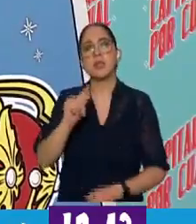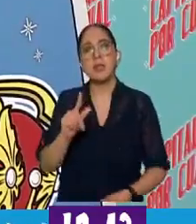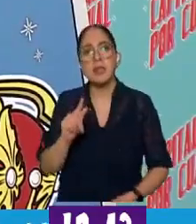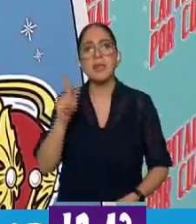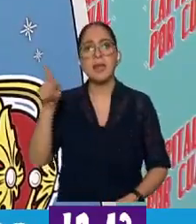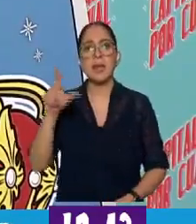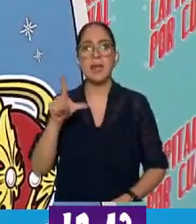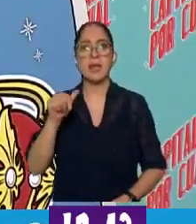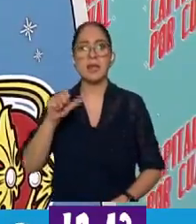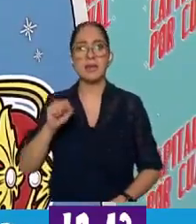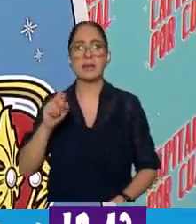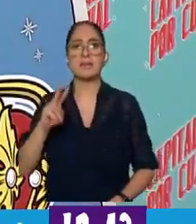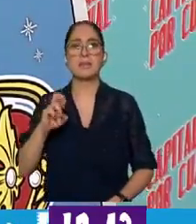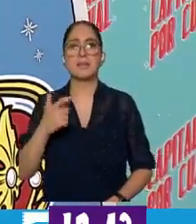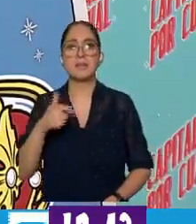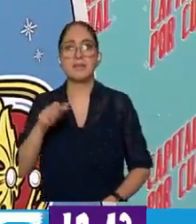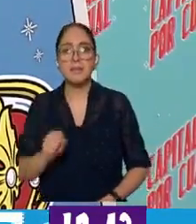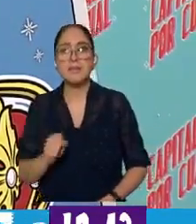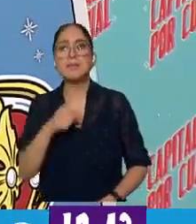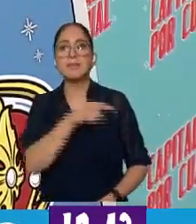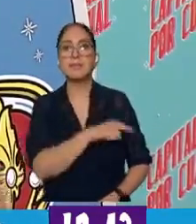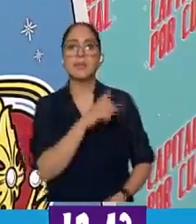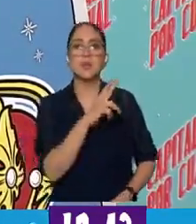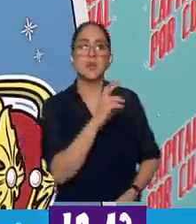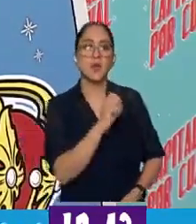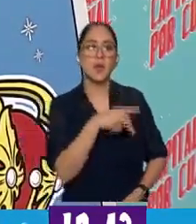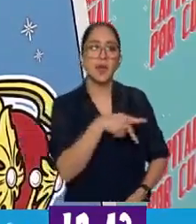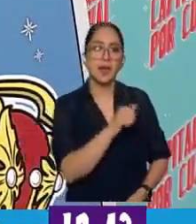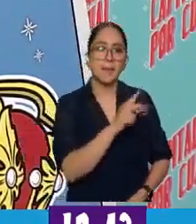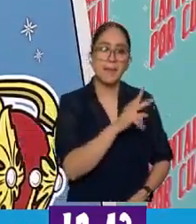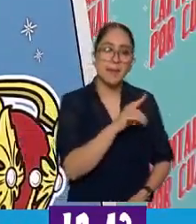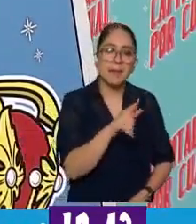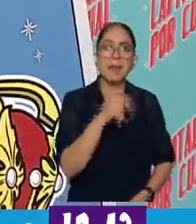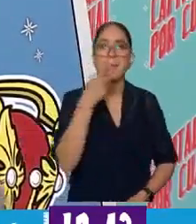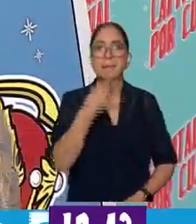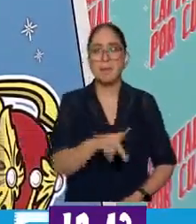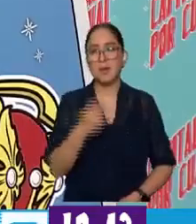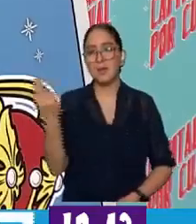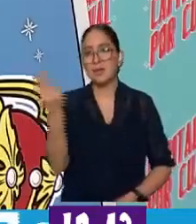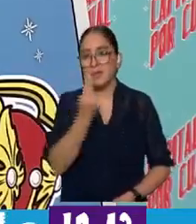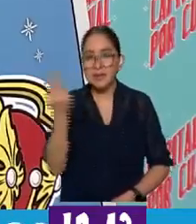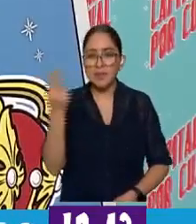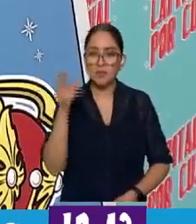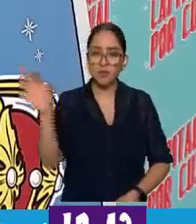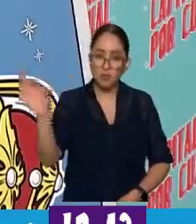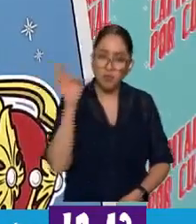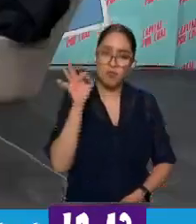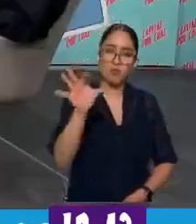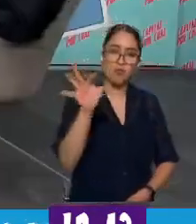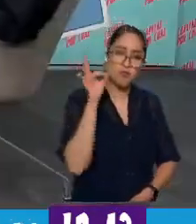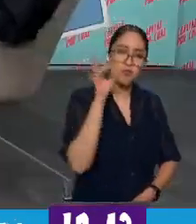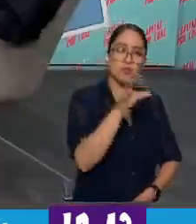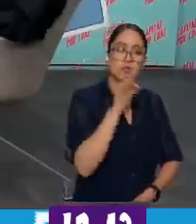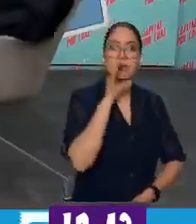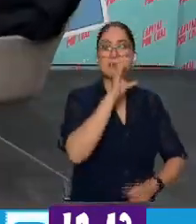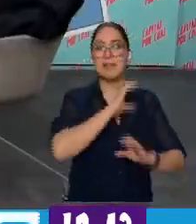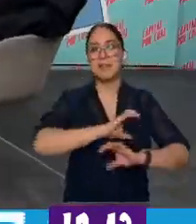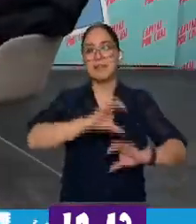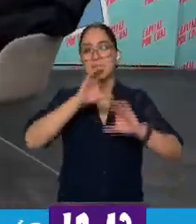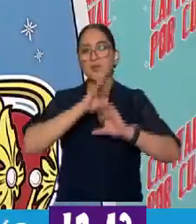rockabilly y después dijo Leo, ay, es que no podemos no cantar Suspicious Minds, sí, no podemos no cantar. Claro.